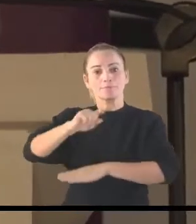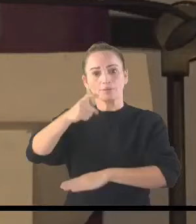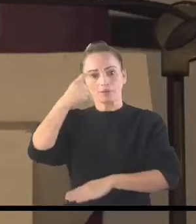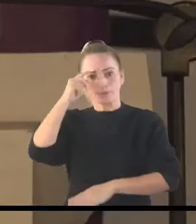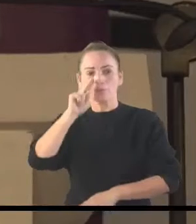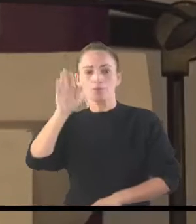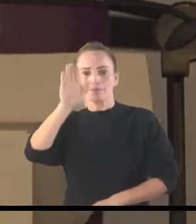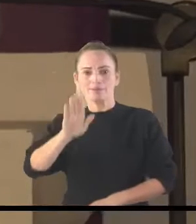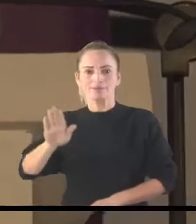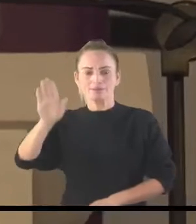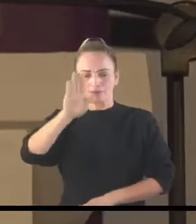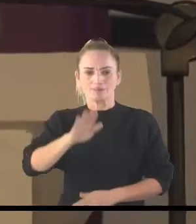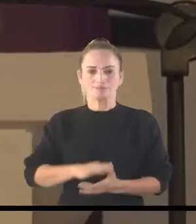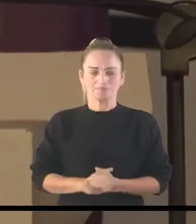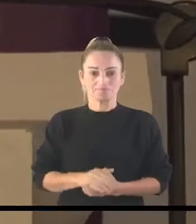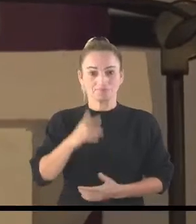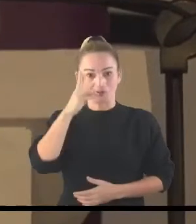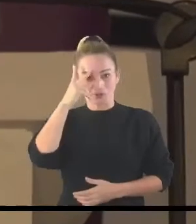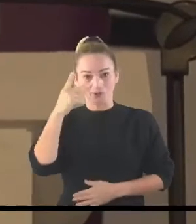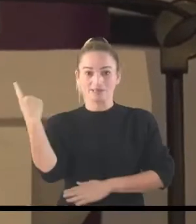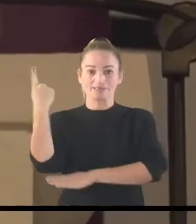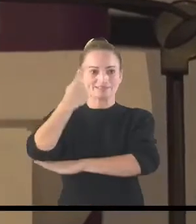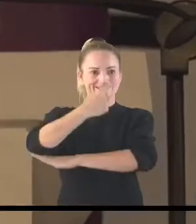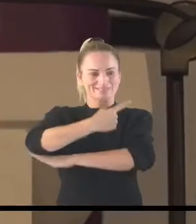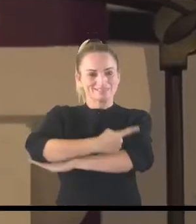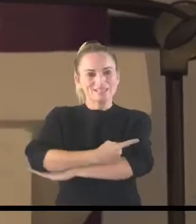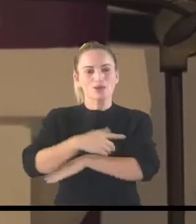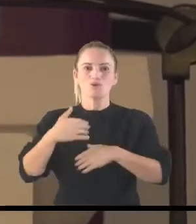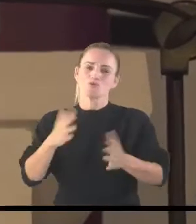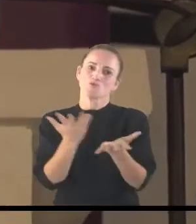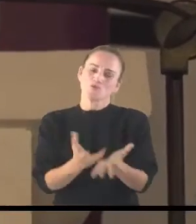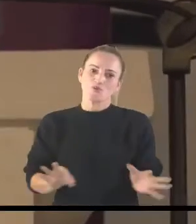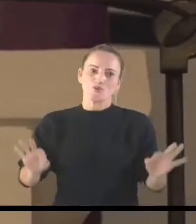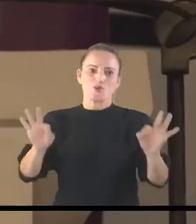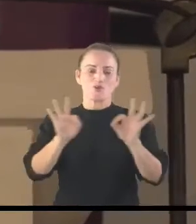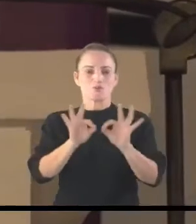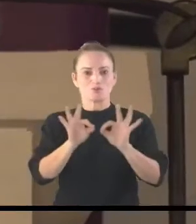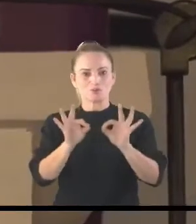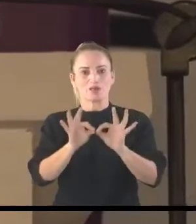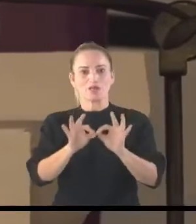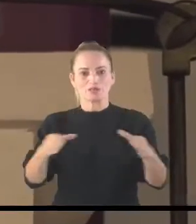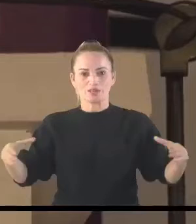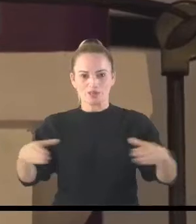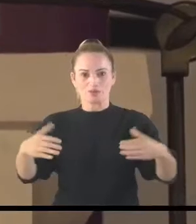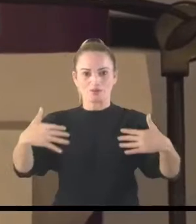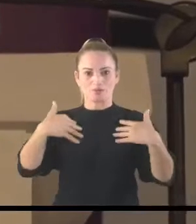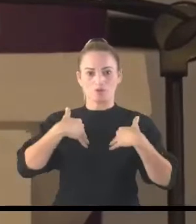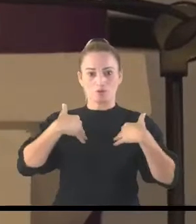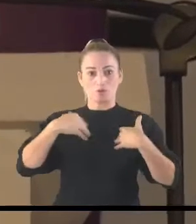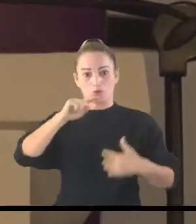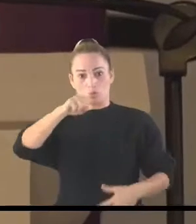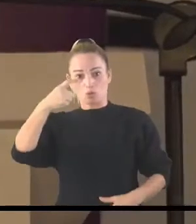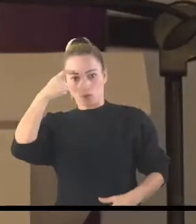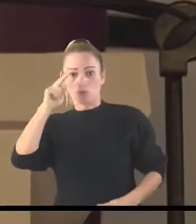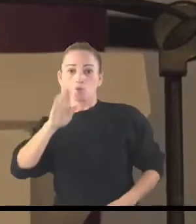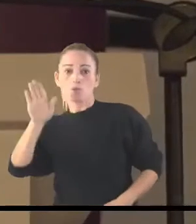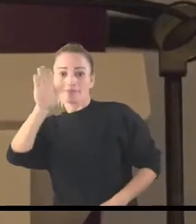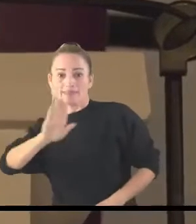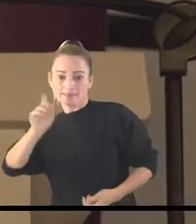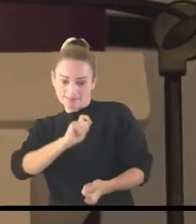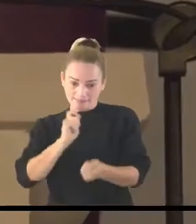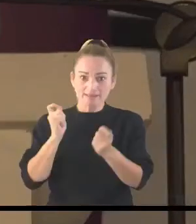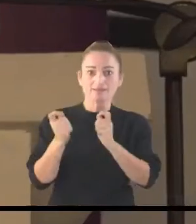gobierno. Por supuesto, el día de hoy es un día muy importante para las víctimas porque el Gobierno del